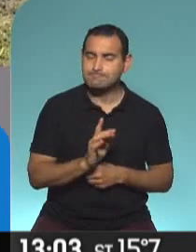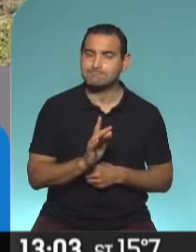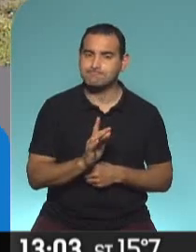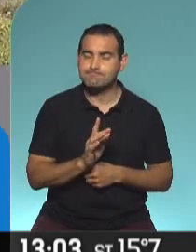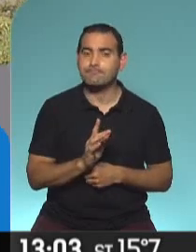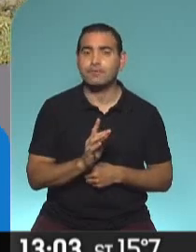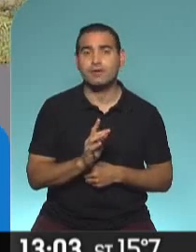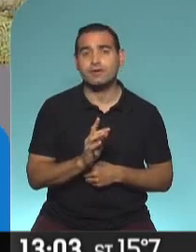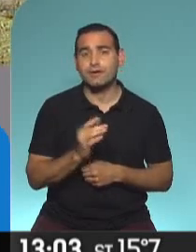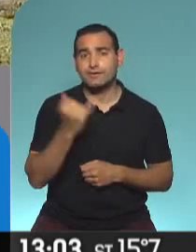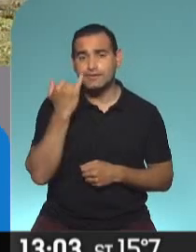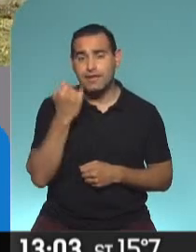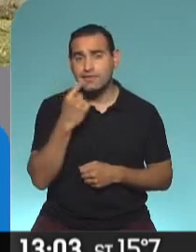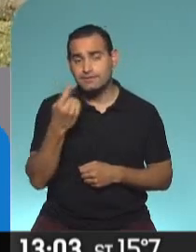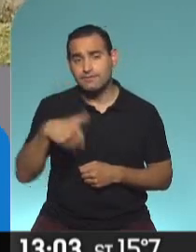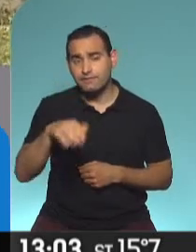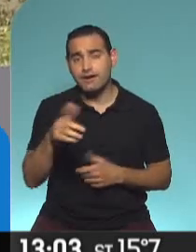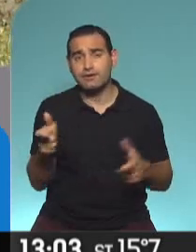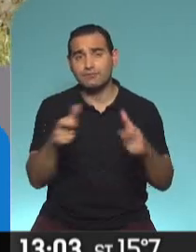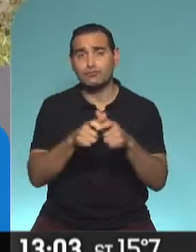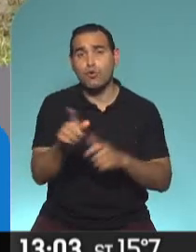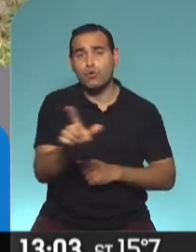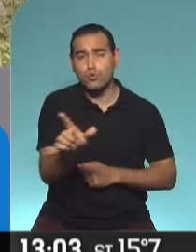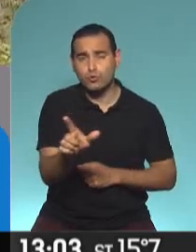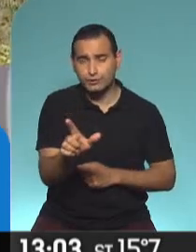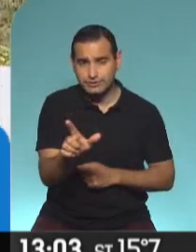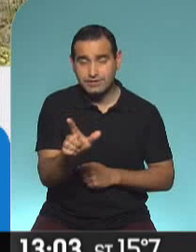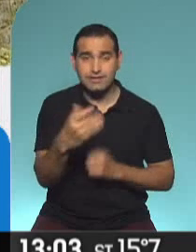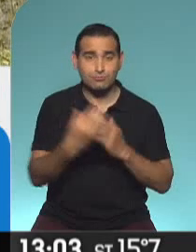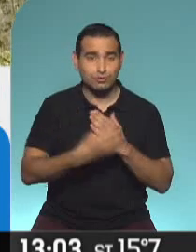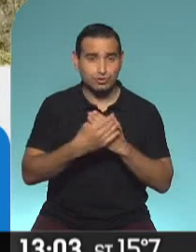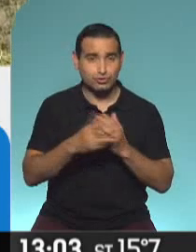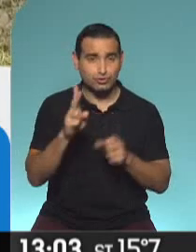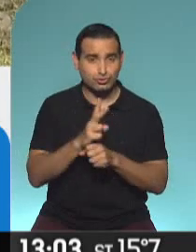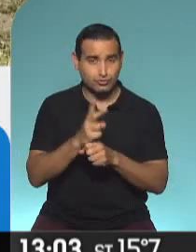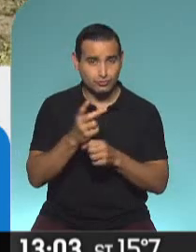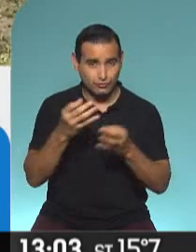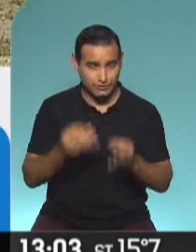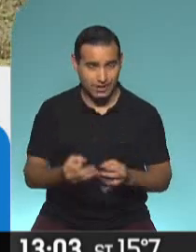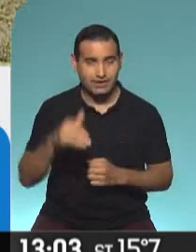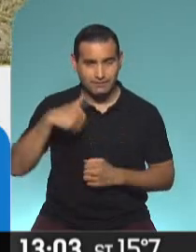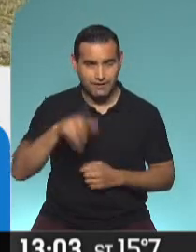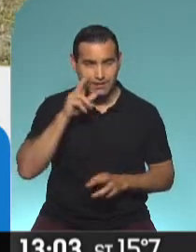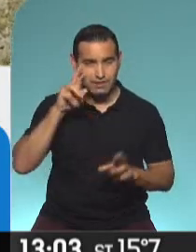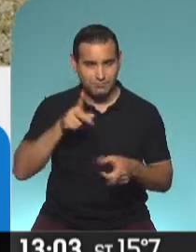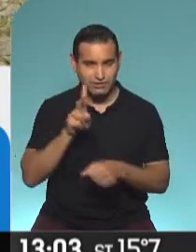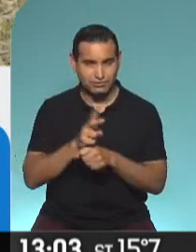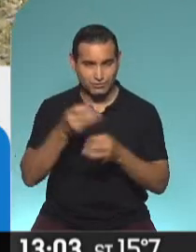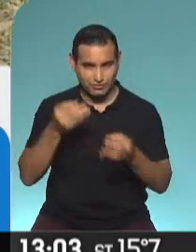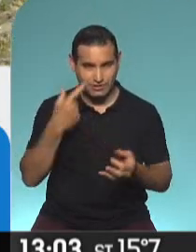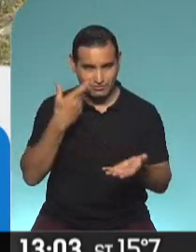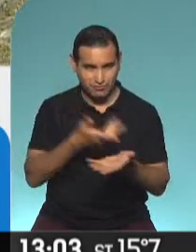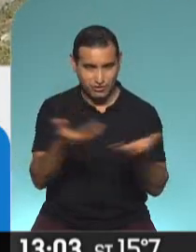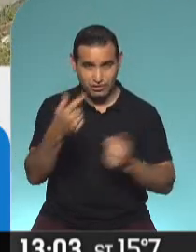robo, quedaron en una suerte de reunión para el día lunes. Allí el ministro de Seguridad le va a presentar el plan de seguridad a